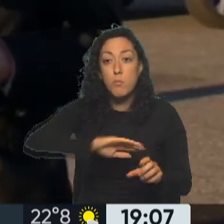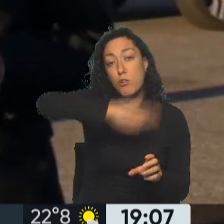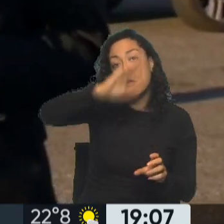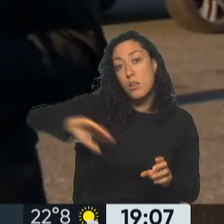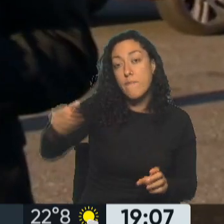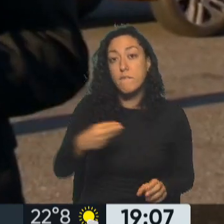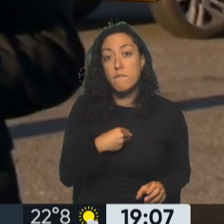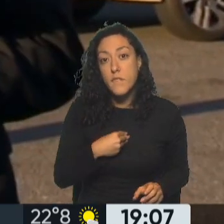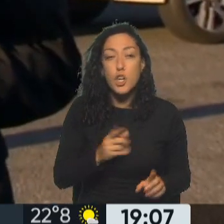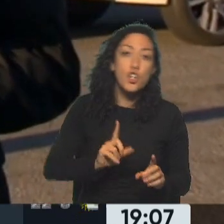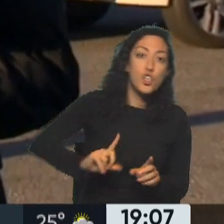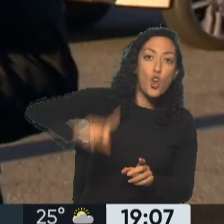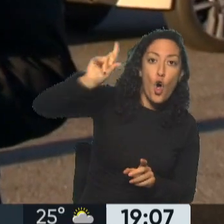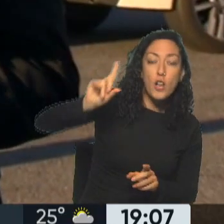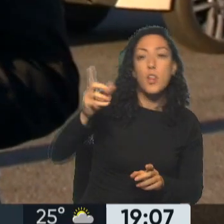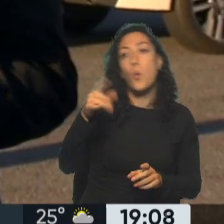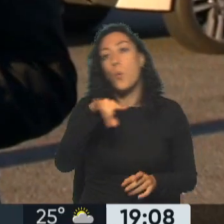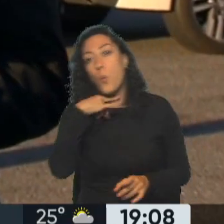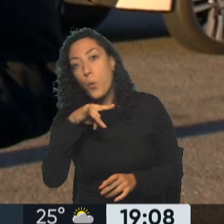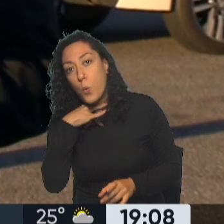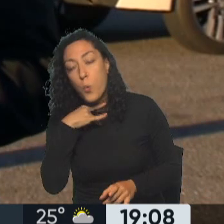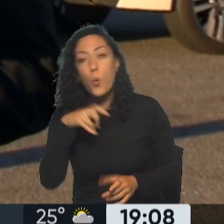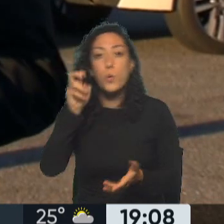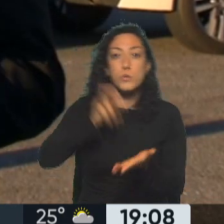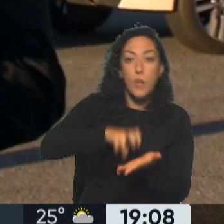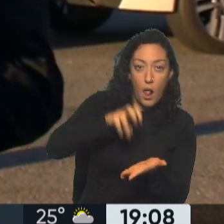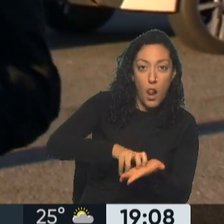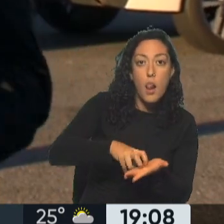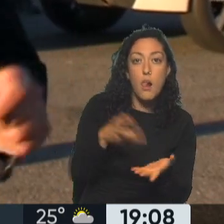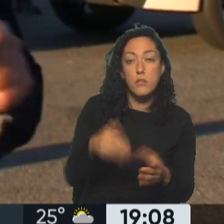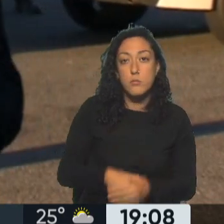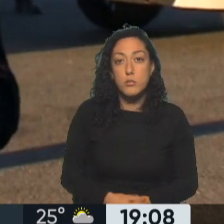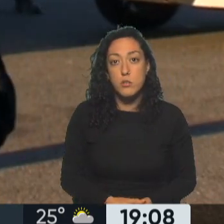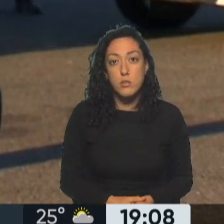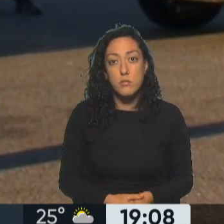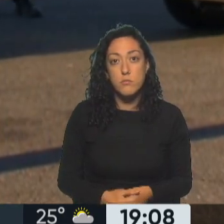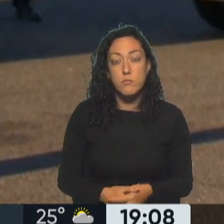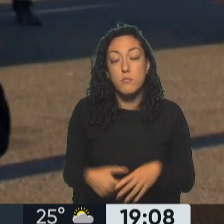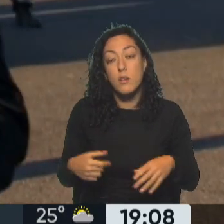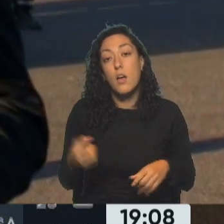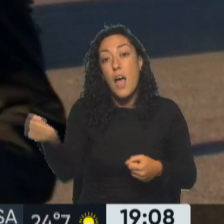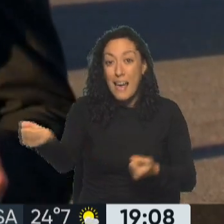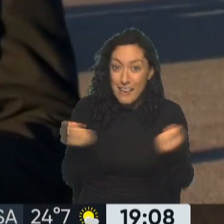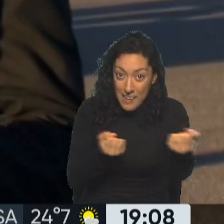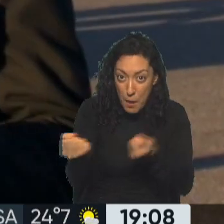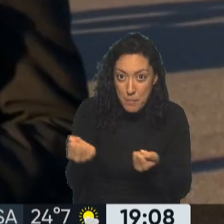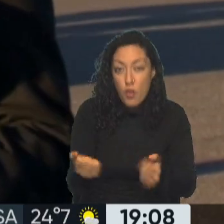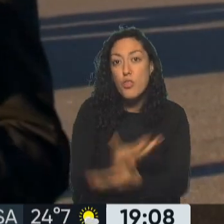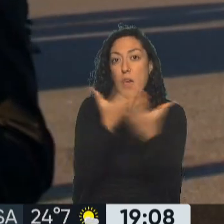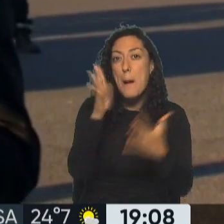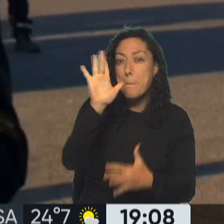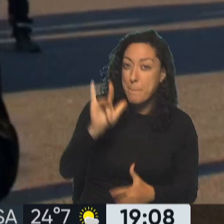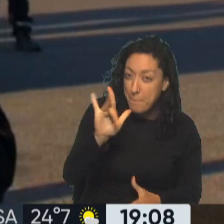pero más el norte, se van a Jujuy y a Salta. Hay que mencionar que los camiones hoy miércoles